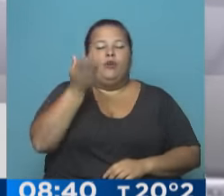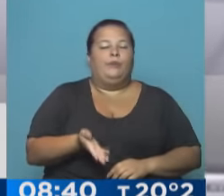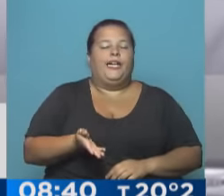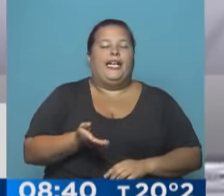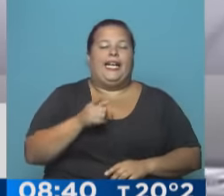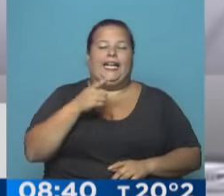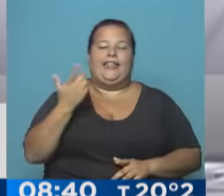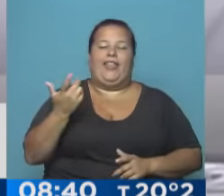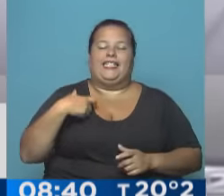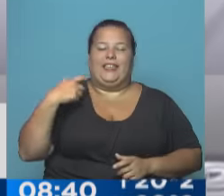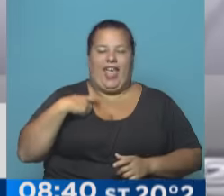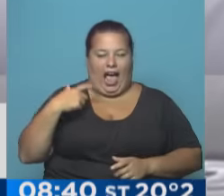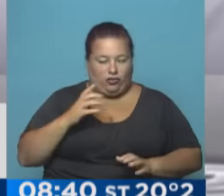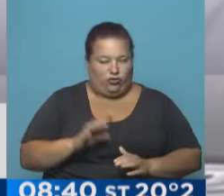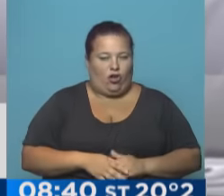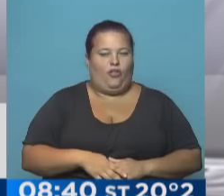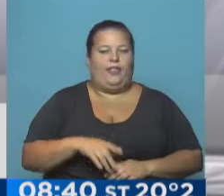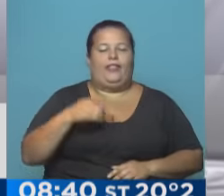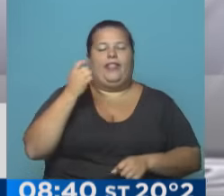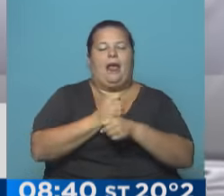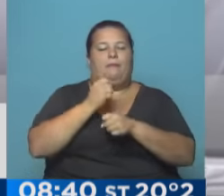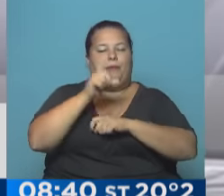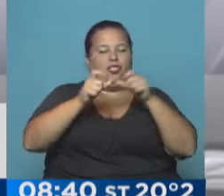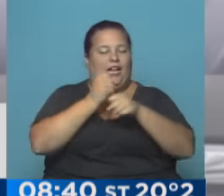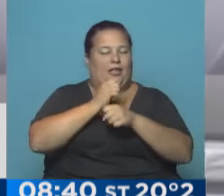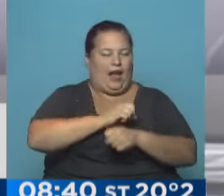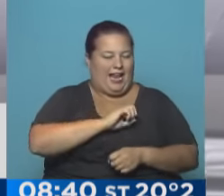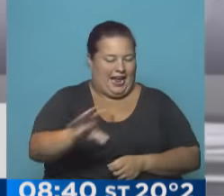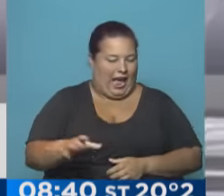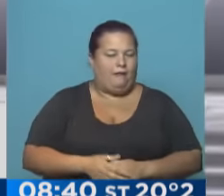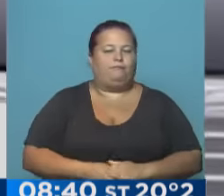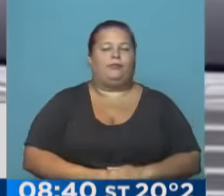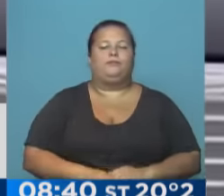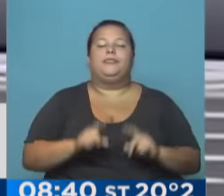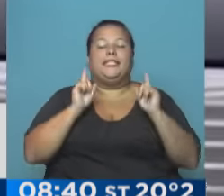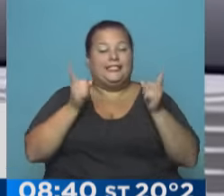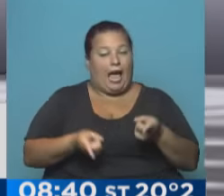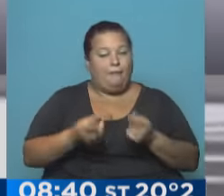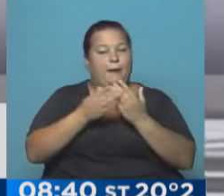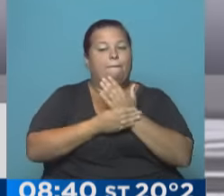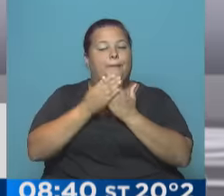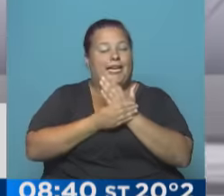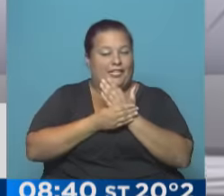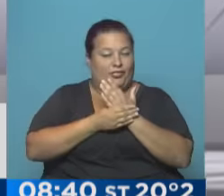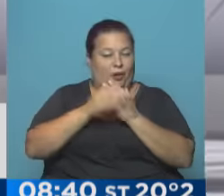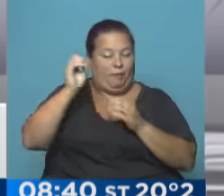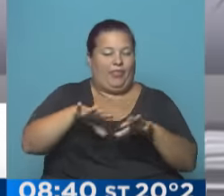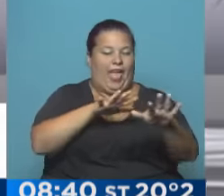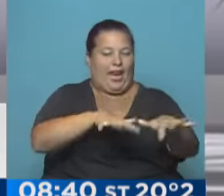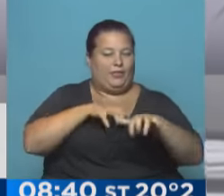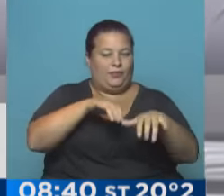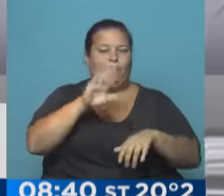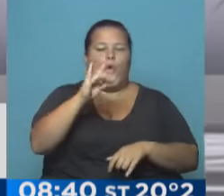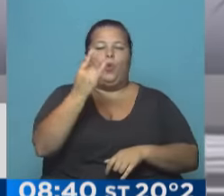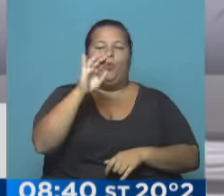del ámbito sindical, de los peones de campo. También el ministro está llegando ahí de Agricultura,